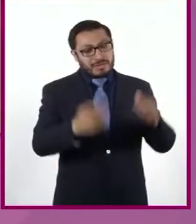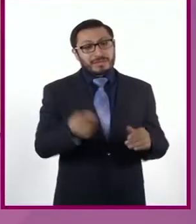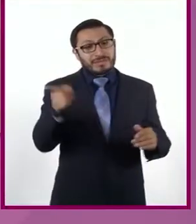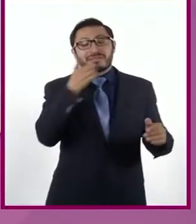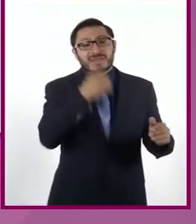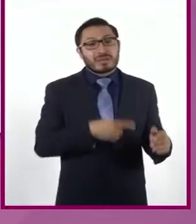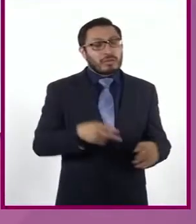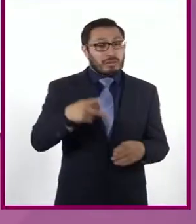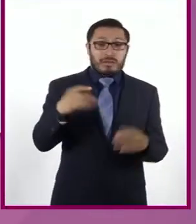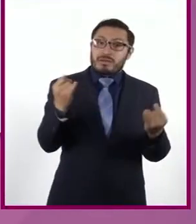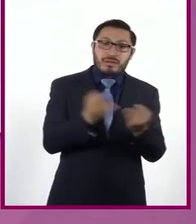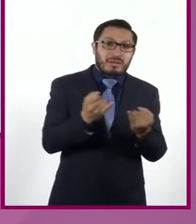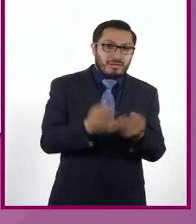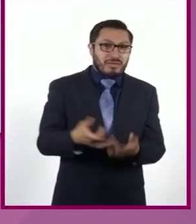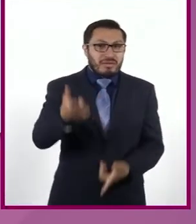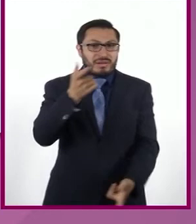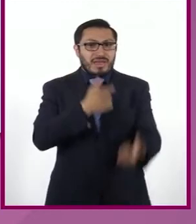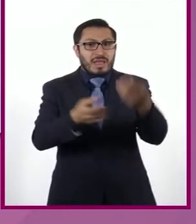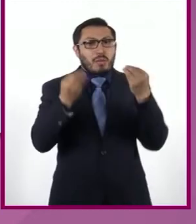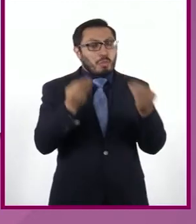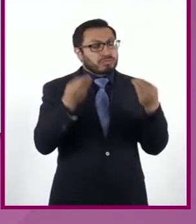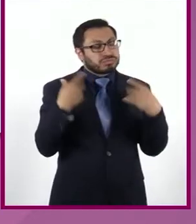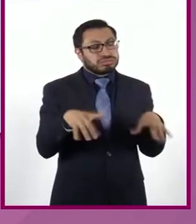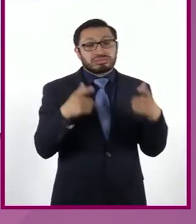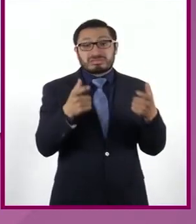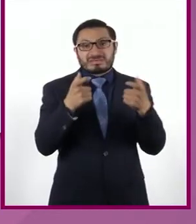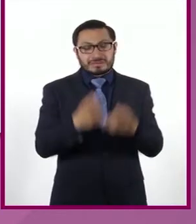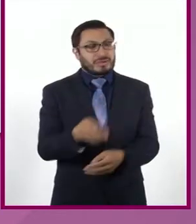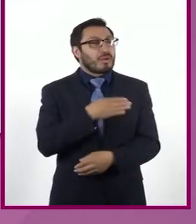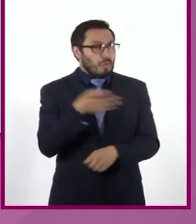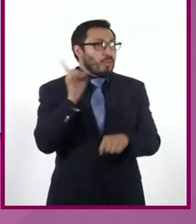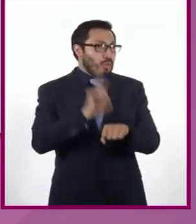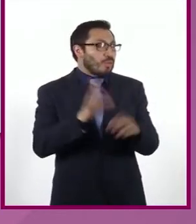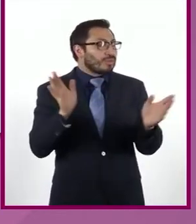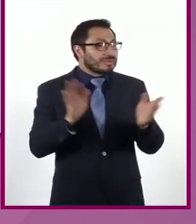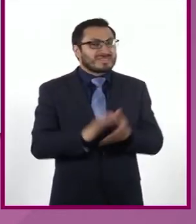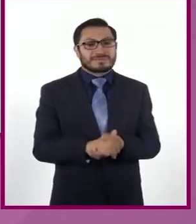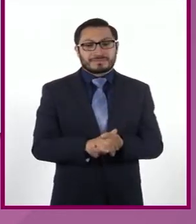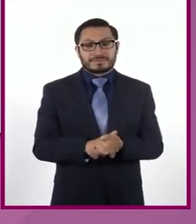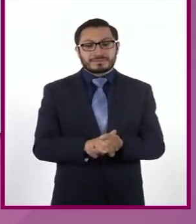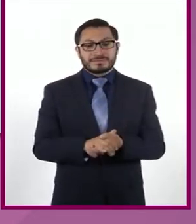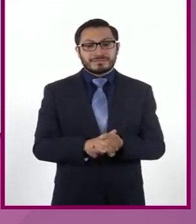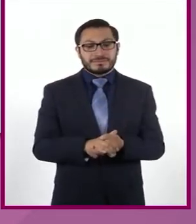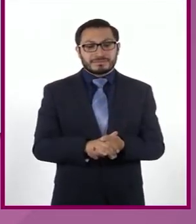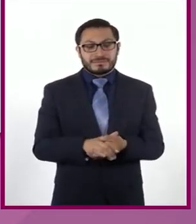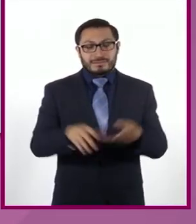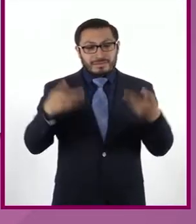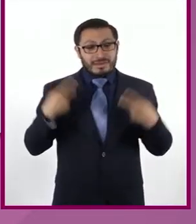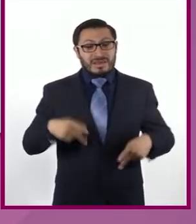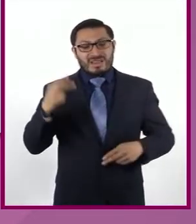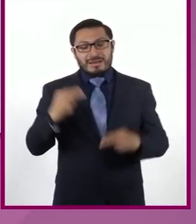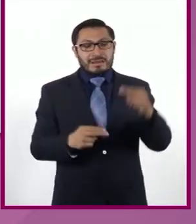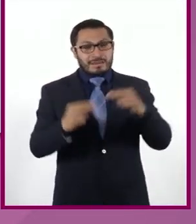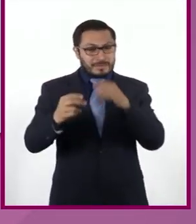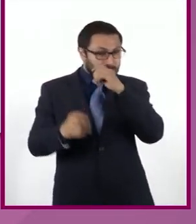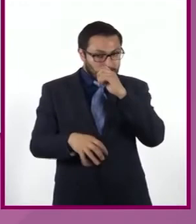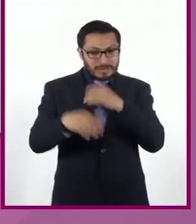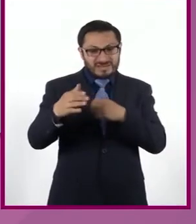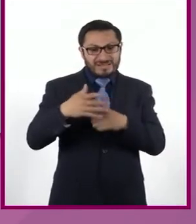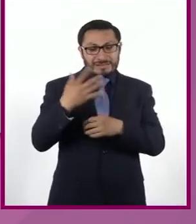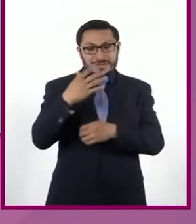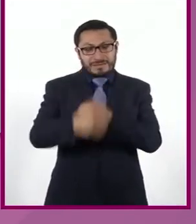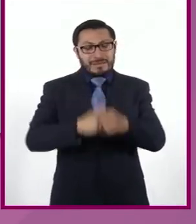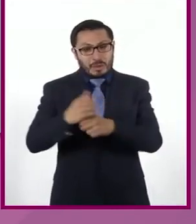sin embargo, se gana mucho dinero en ella. Buenos días. La clase dirigente de los próximos 50 años fue la